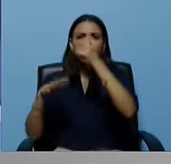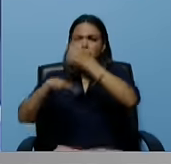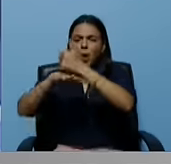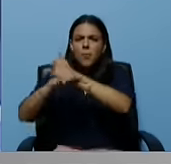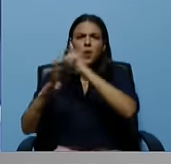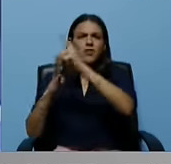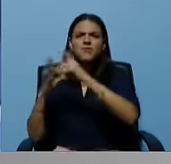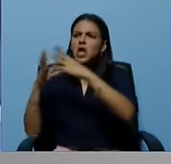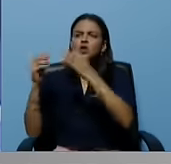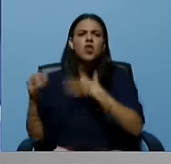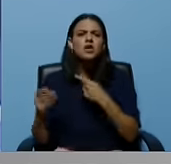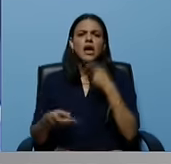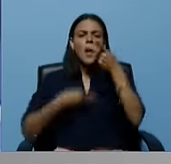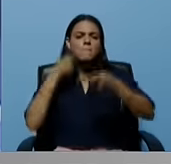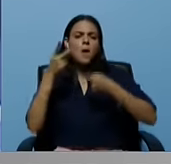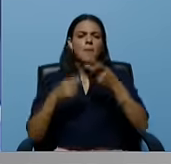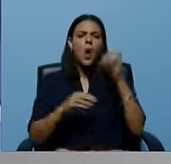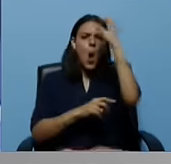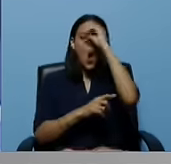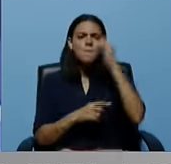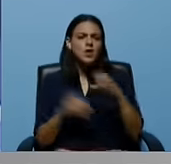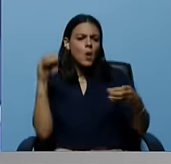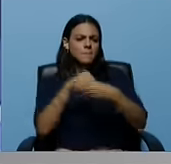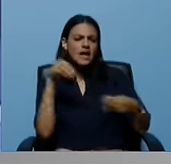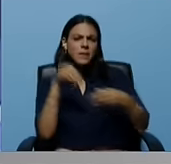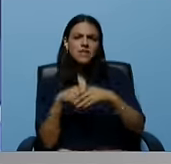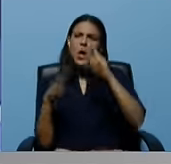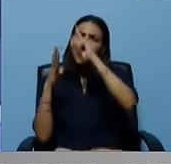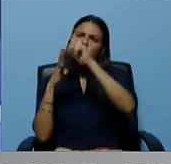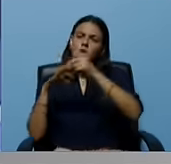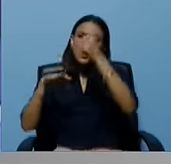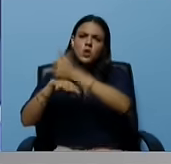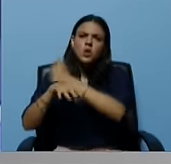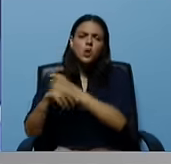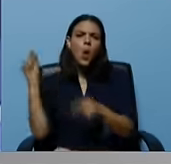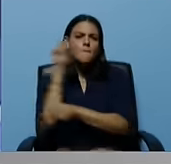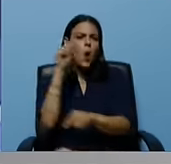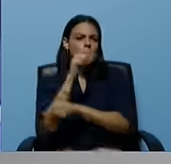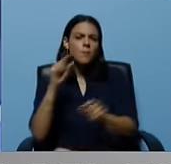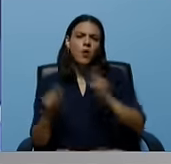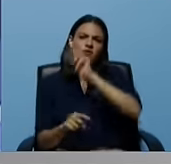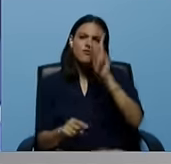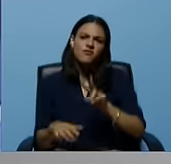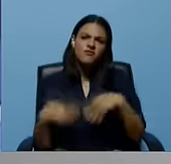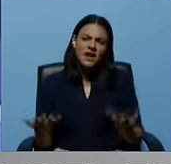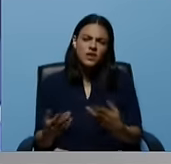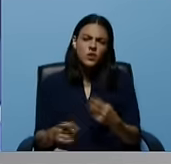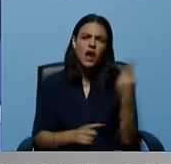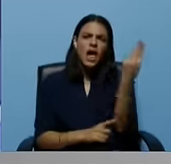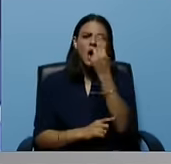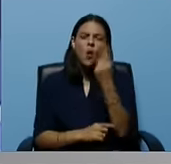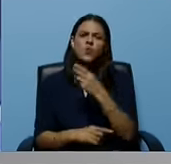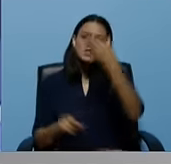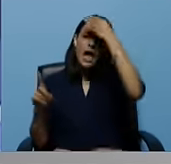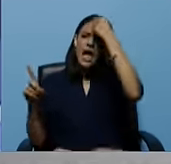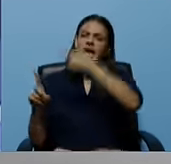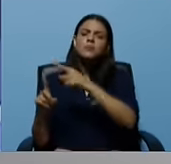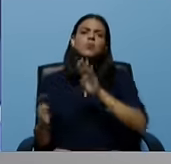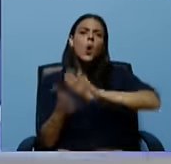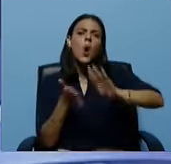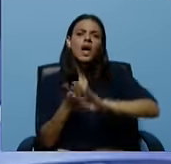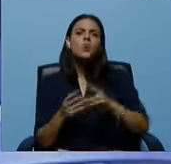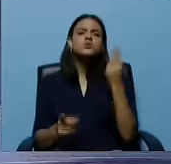Feijóo, el otro, Felipe González, el otro, insultando a Venezuela, utilizando a González Urrutia como excusa para